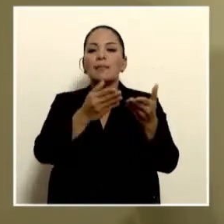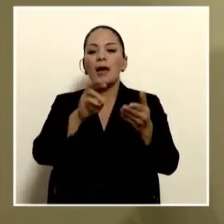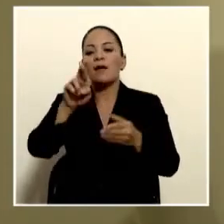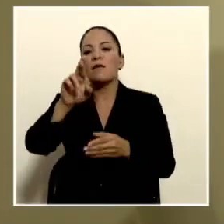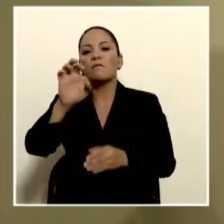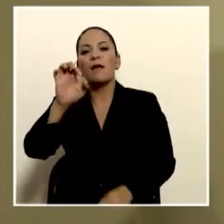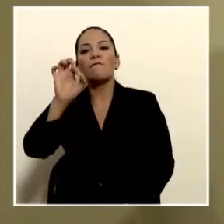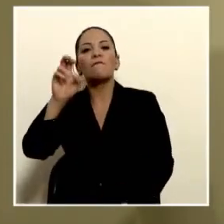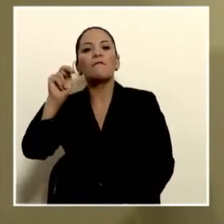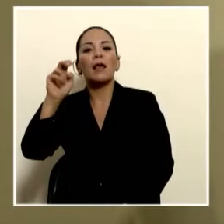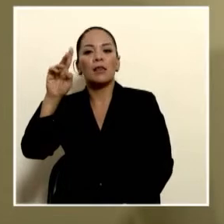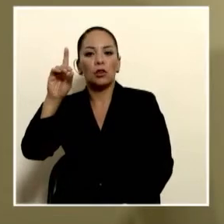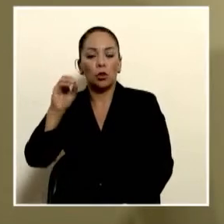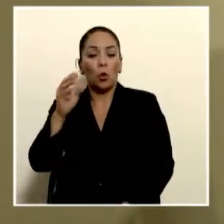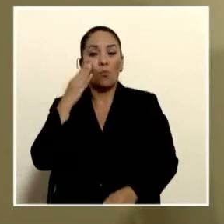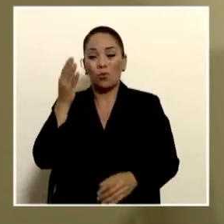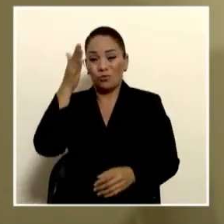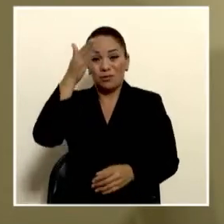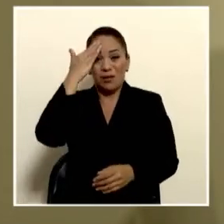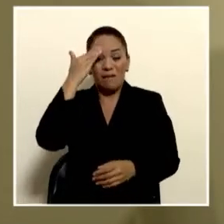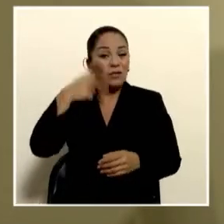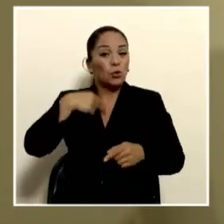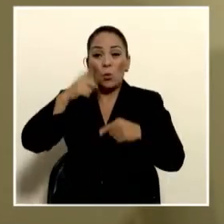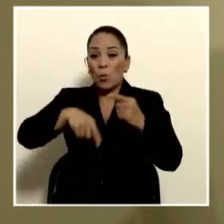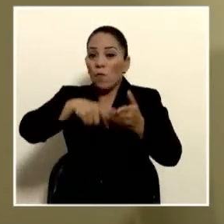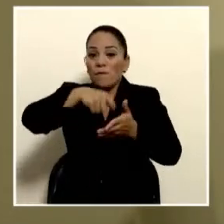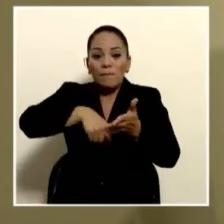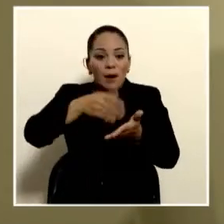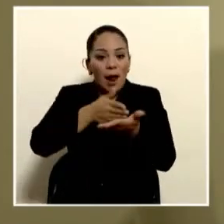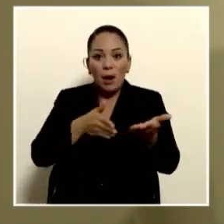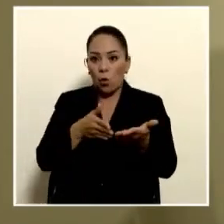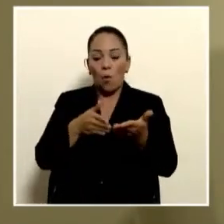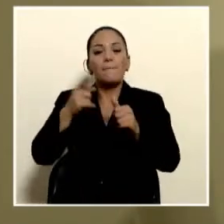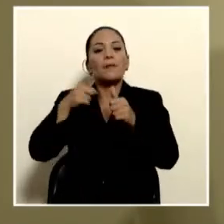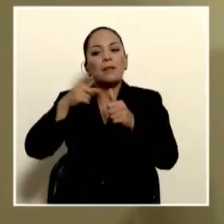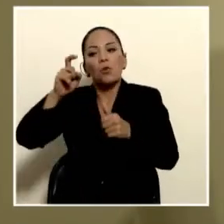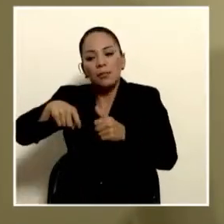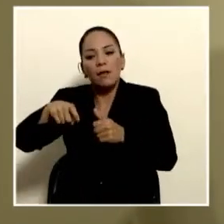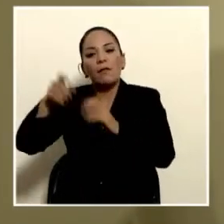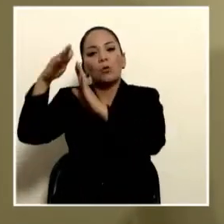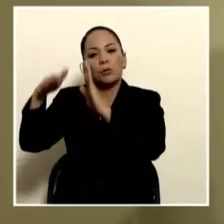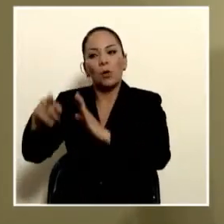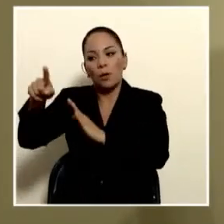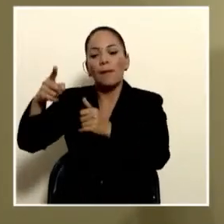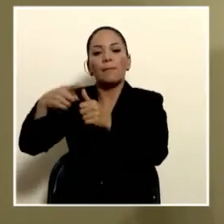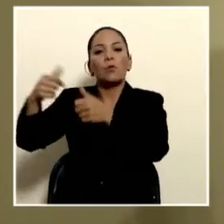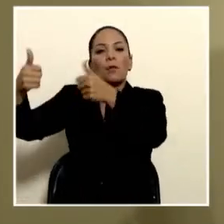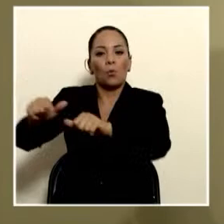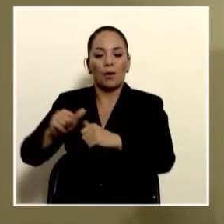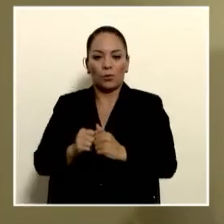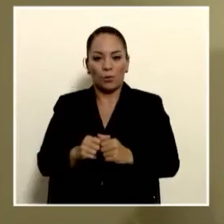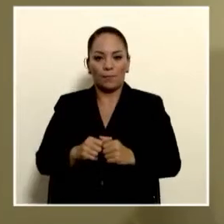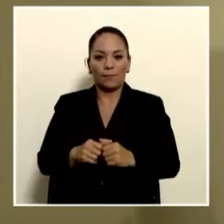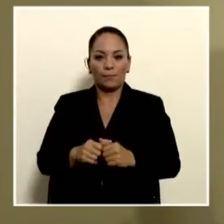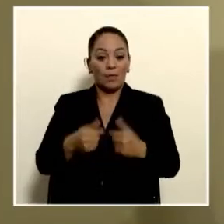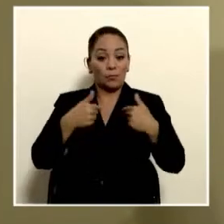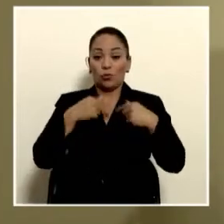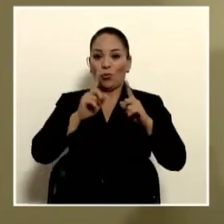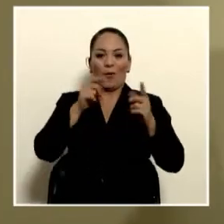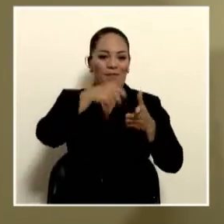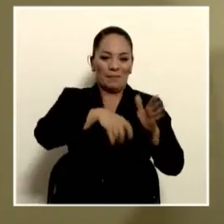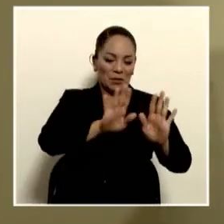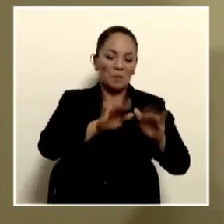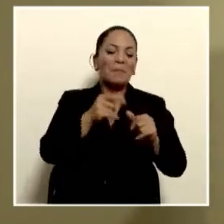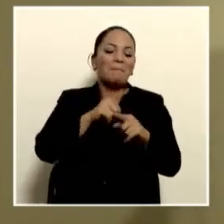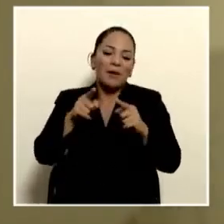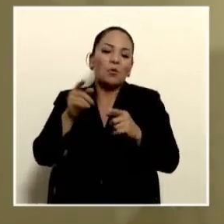Porque ¿sabe qué? Yo no puedo firmar nada sin que la Contraloría esté de acuerdo, más ni siquiera lo voy a firmar yo. Pero yo